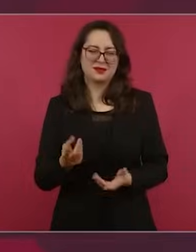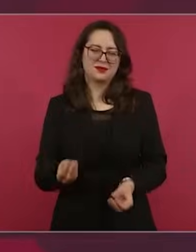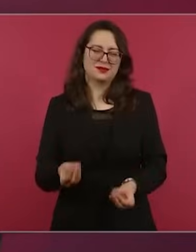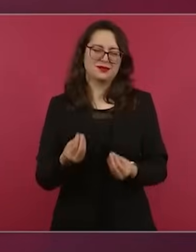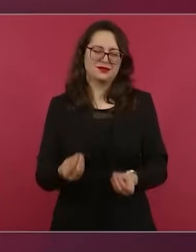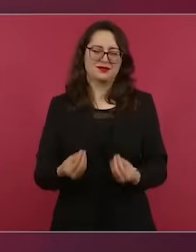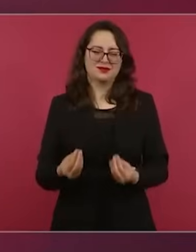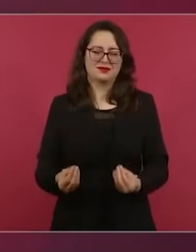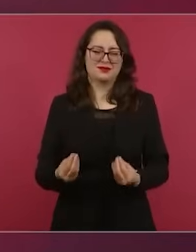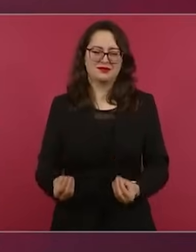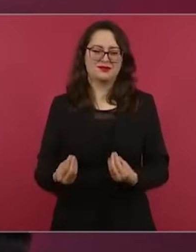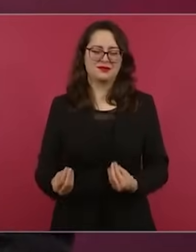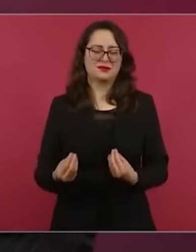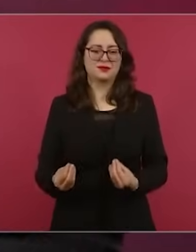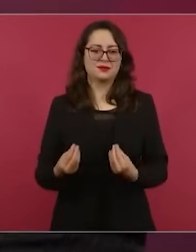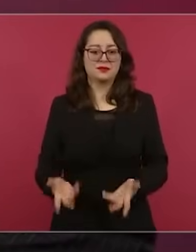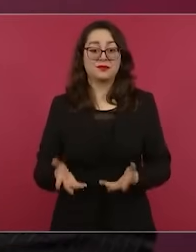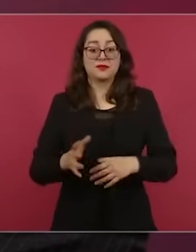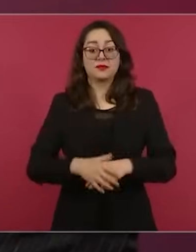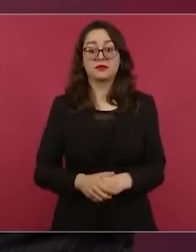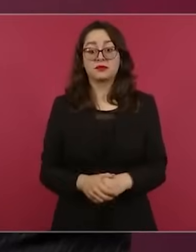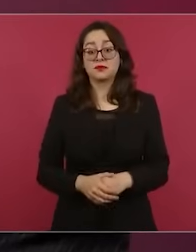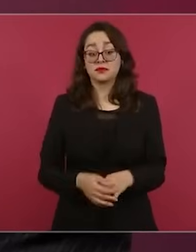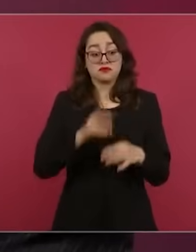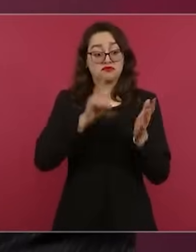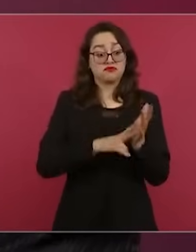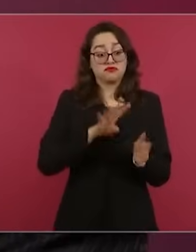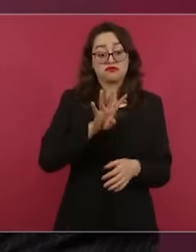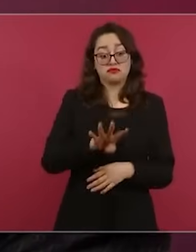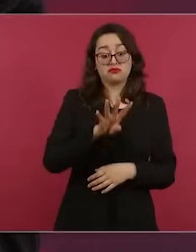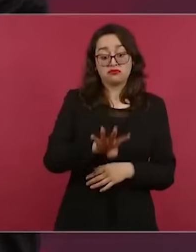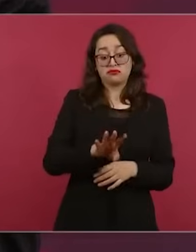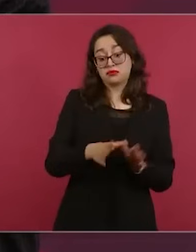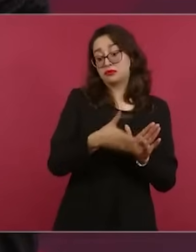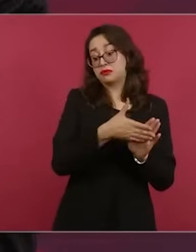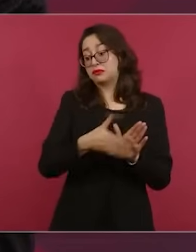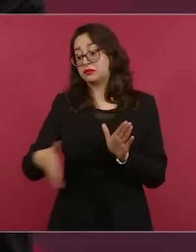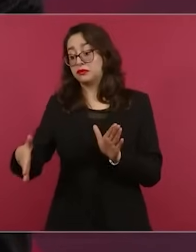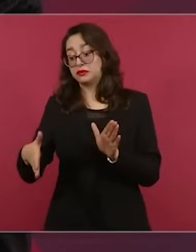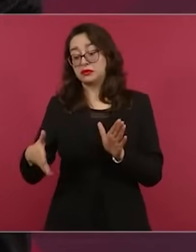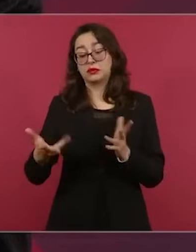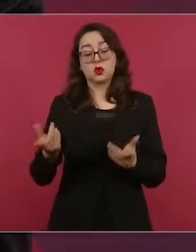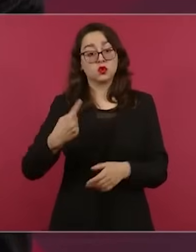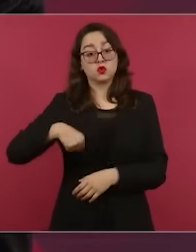que nosotros estamos desapareciendo a la gente